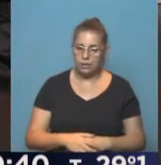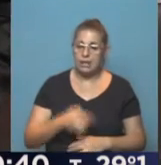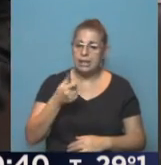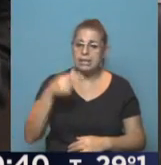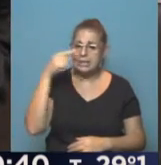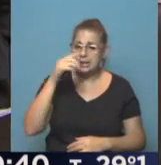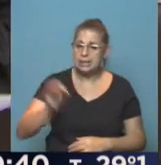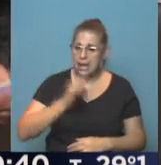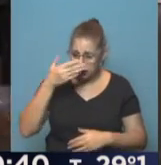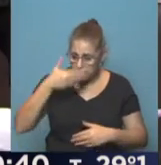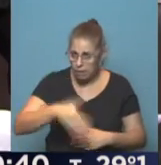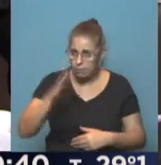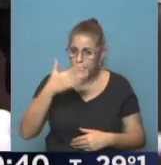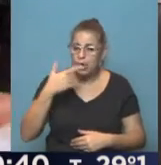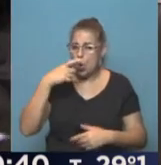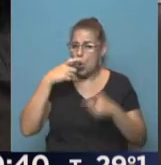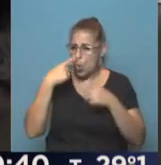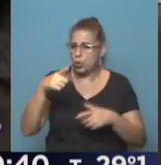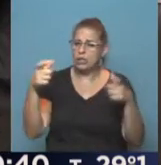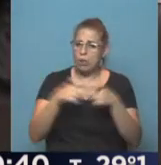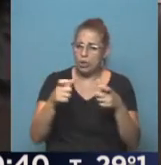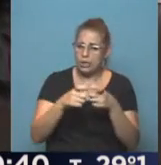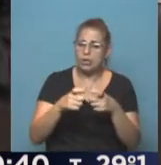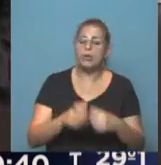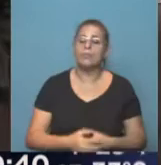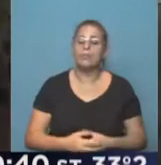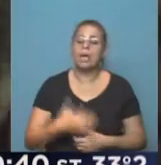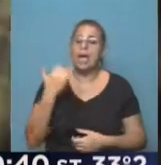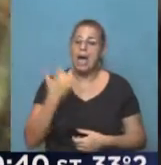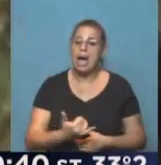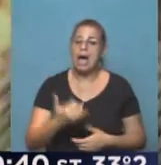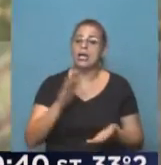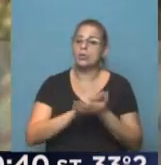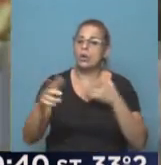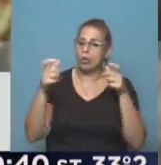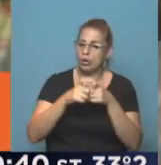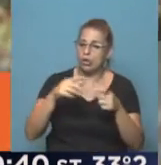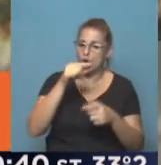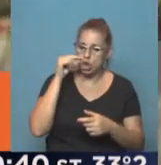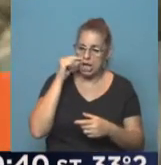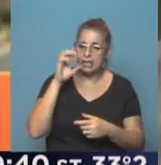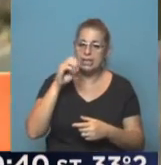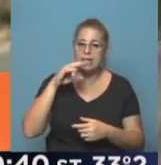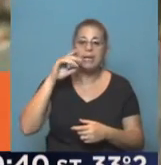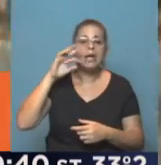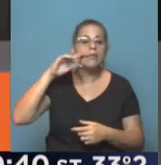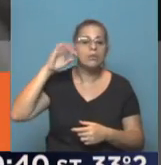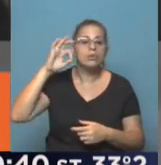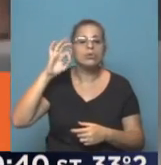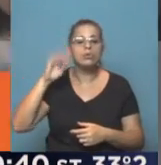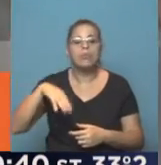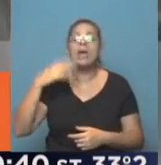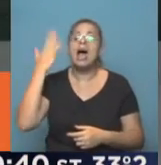casi 7 años después de haber lanzado su último disco, Kill Hill, tenemos nuevo disco de Charly García. Se llama Random.